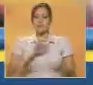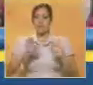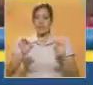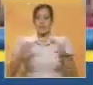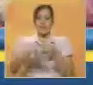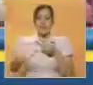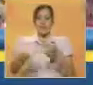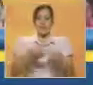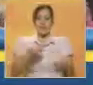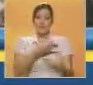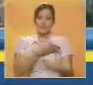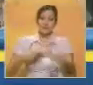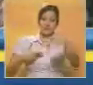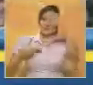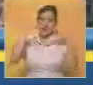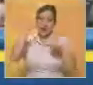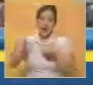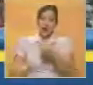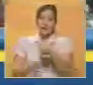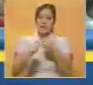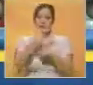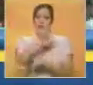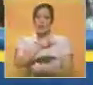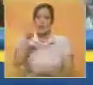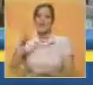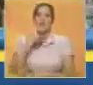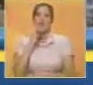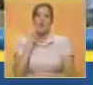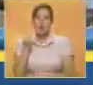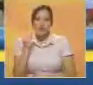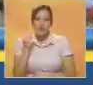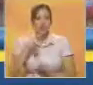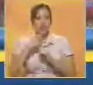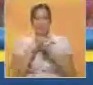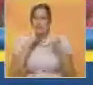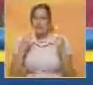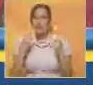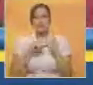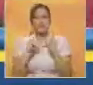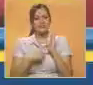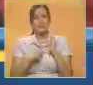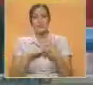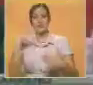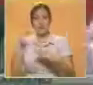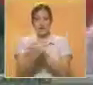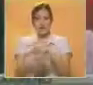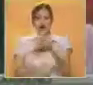aseguró que el presidente Chávez cuenta con el apoyo del pueblo y que los jóvenes están comprometidos con el proyecto revolucionario.